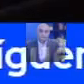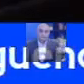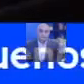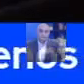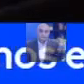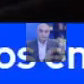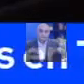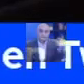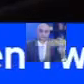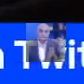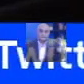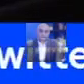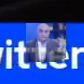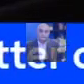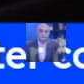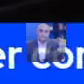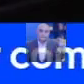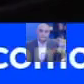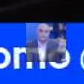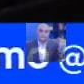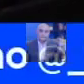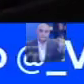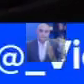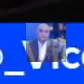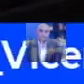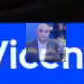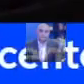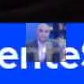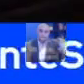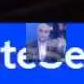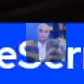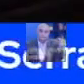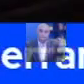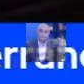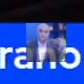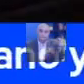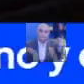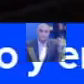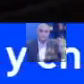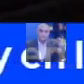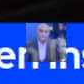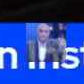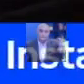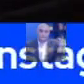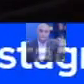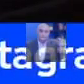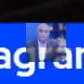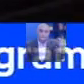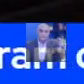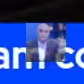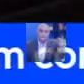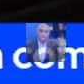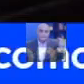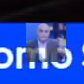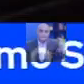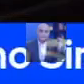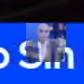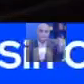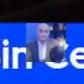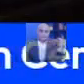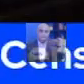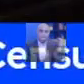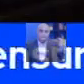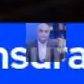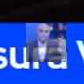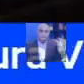para Cínicos. No Apto para Cínicos, transmitimos todos los días de las 14 a las 15:30. Denle a No Apto para Cínicos a la campanita para